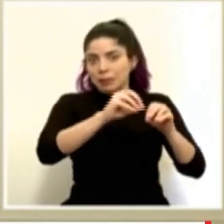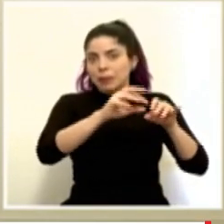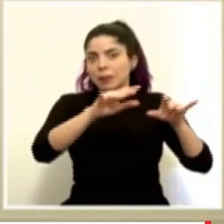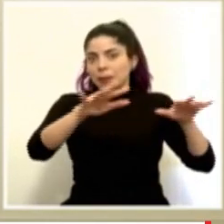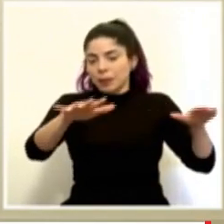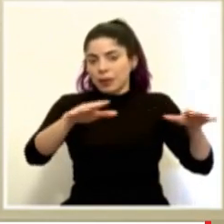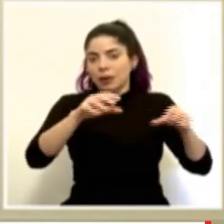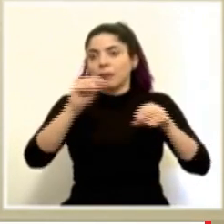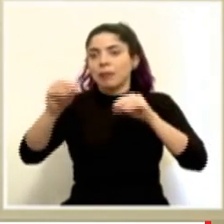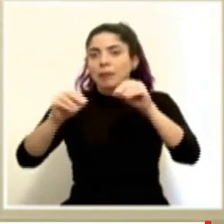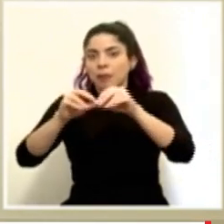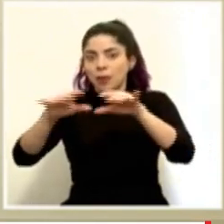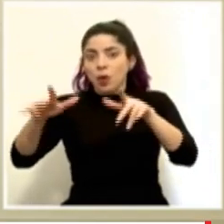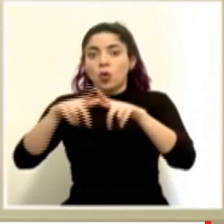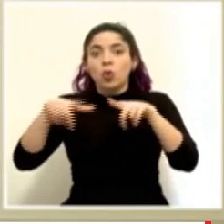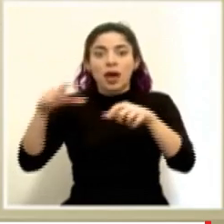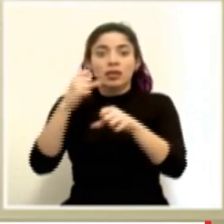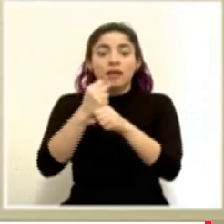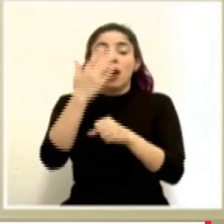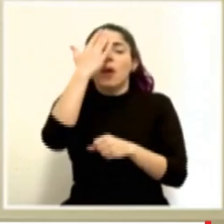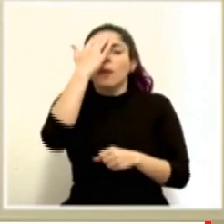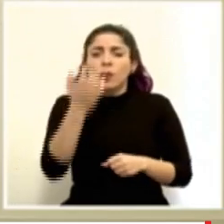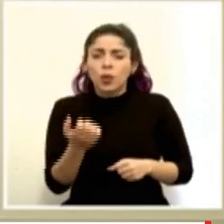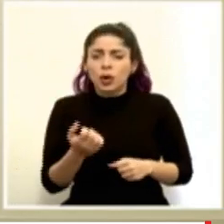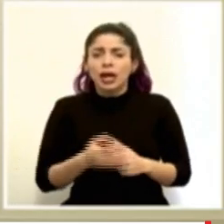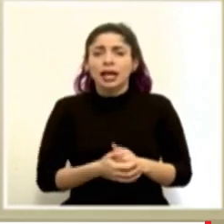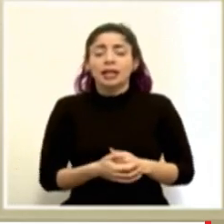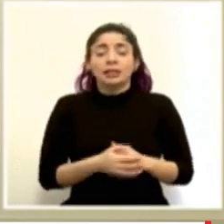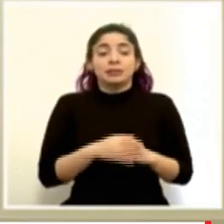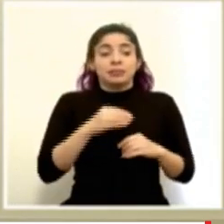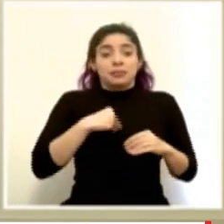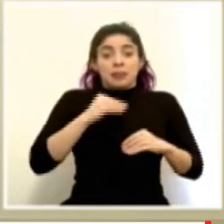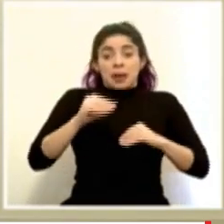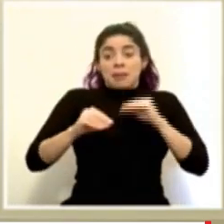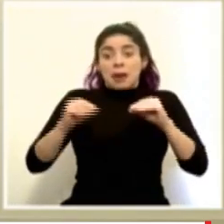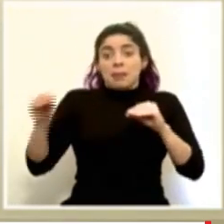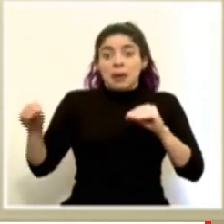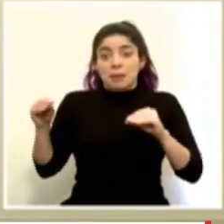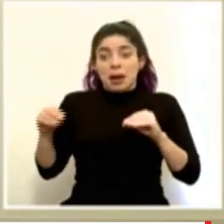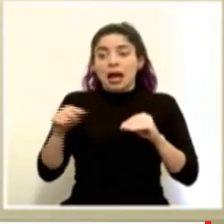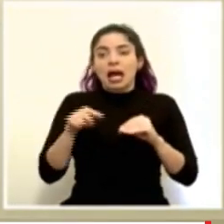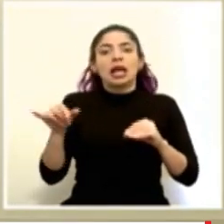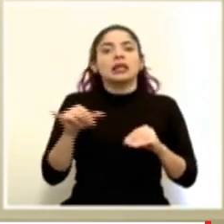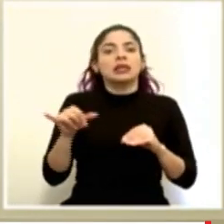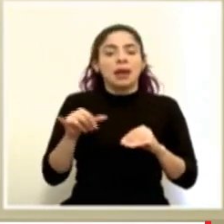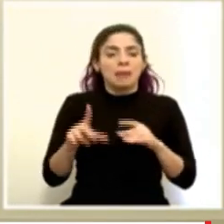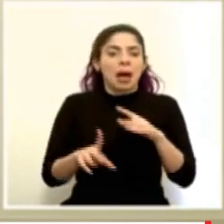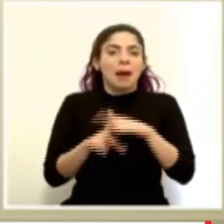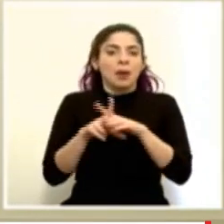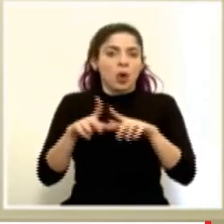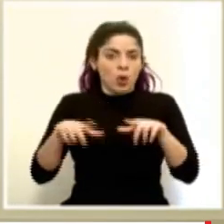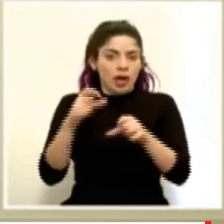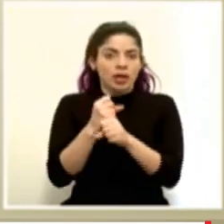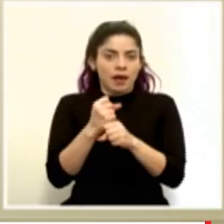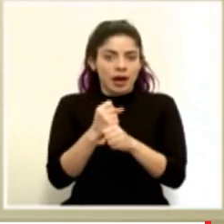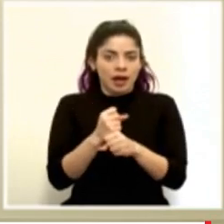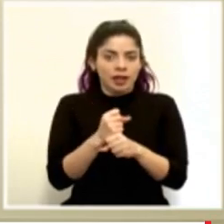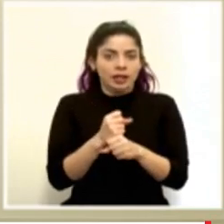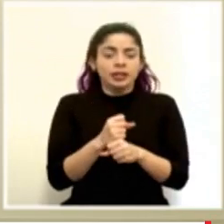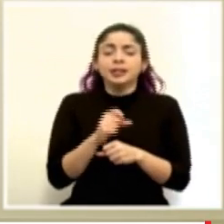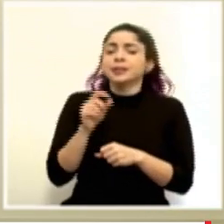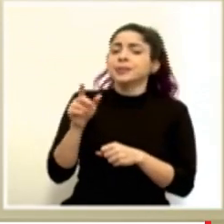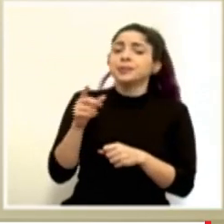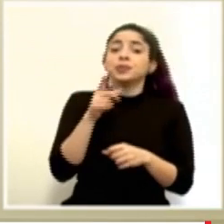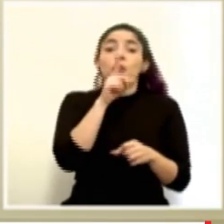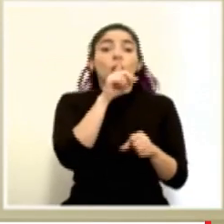que se están dando ya, justamente porque todas estas transmisiones que se dan al final también se manifiestan en los lugares de trabajo. Que si